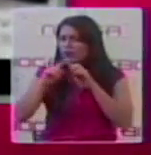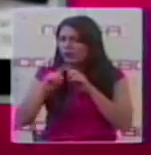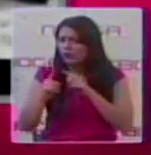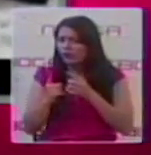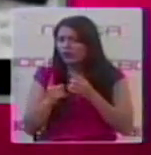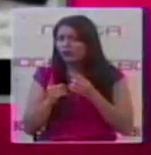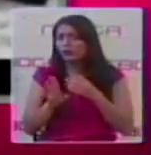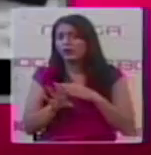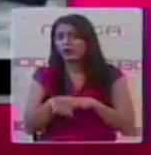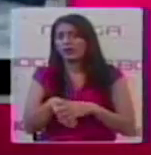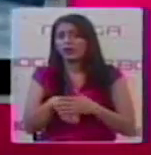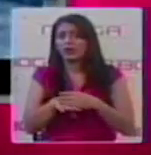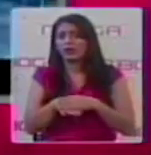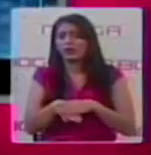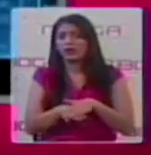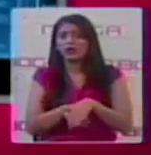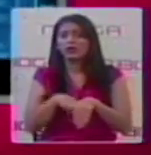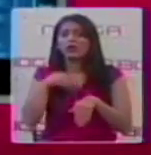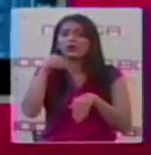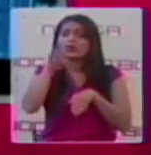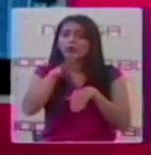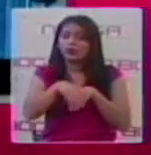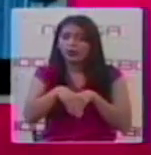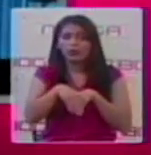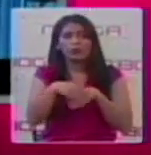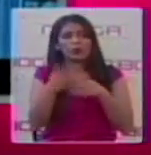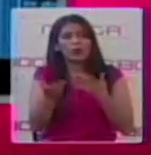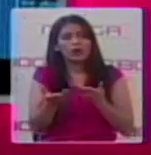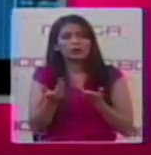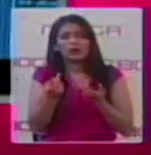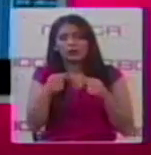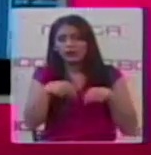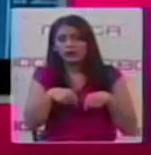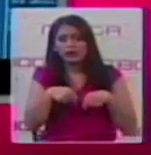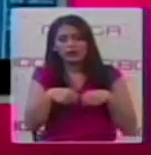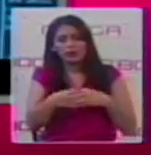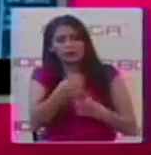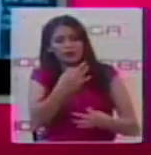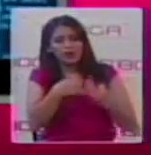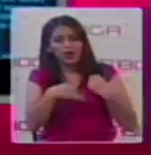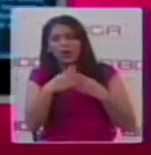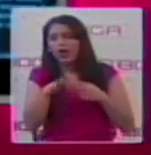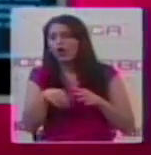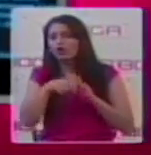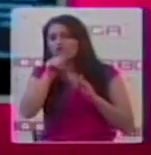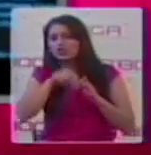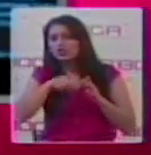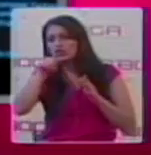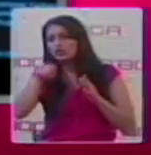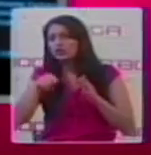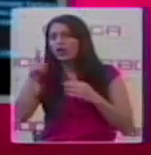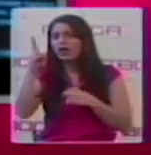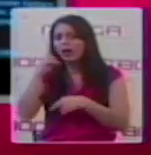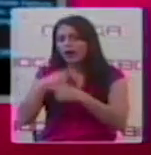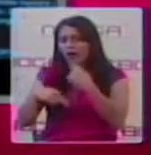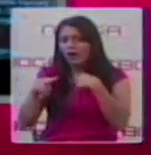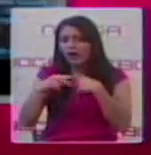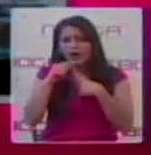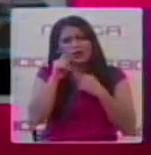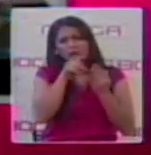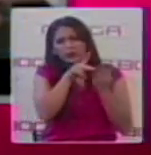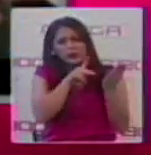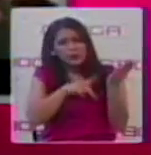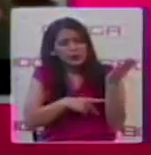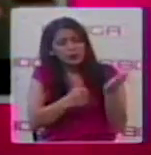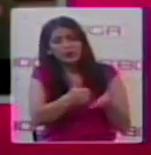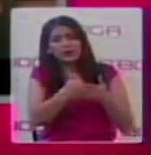software también nos daba como que ciertos números de cómo estaba vendiendo la competencia, los índices de mercado. Para que ustedes puedan analizar también en base a eso. Así